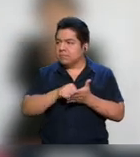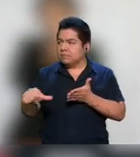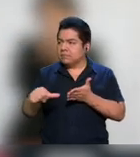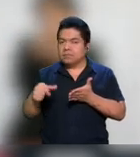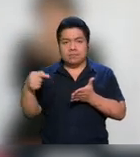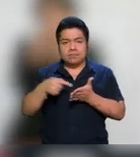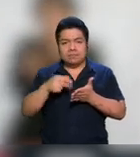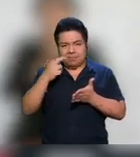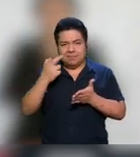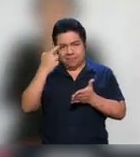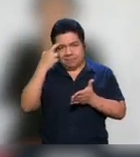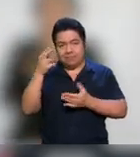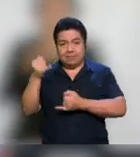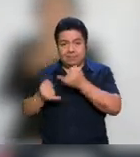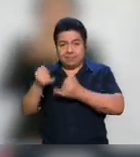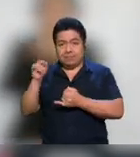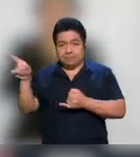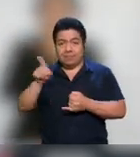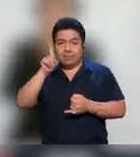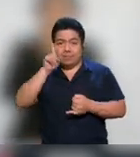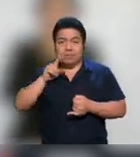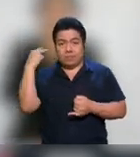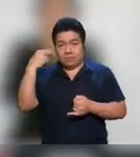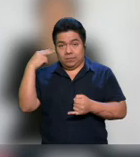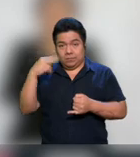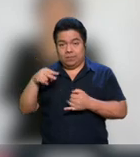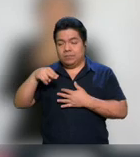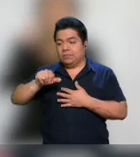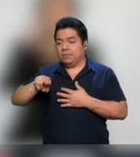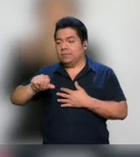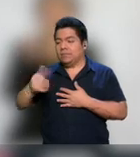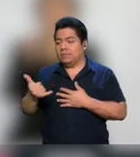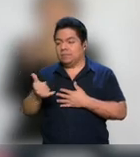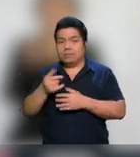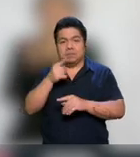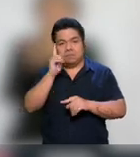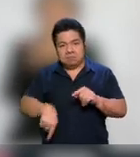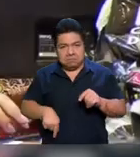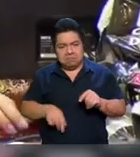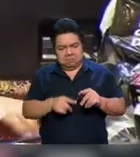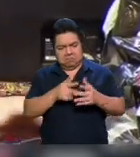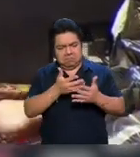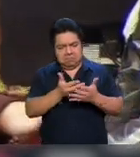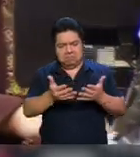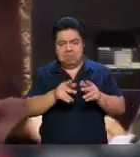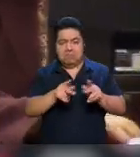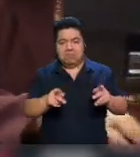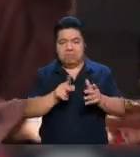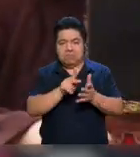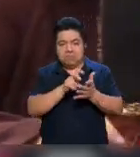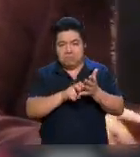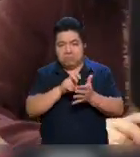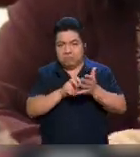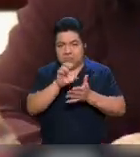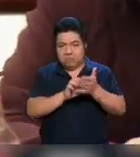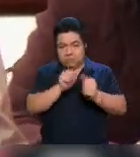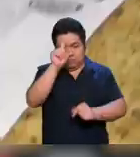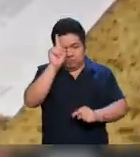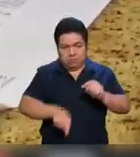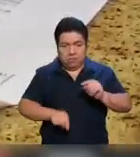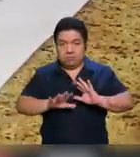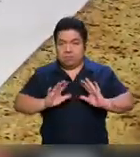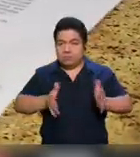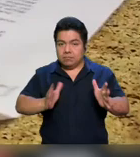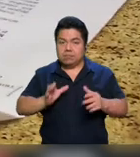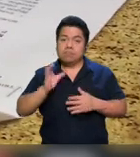definitiva que giró la jueza Nancy Juárez Salas, con la que ordenó que se elimine del Diario Oficial de la Federación la reforma judicial aprobada ya